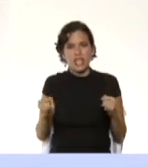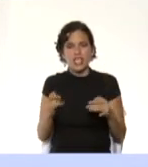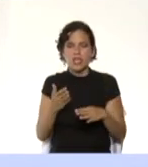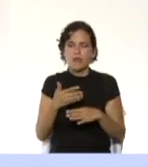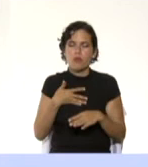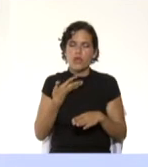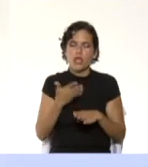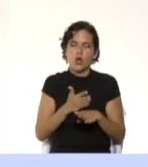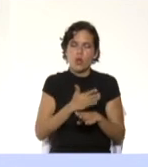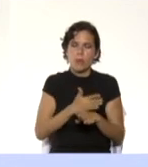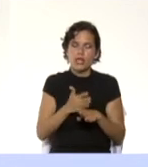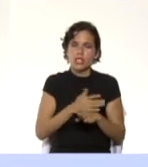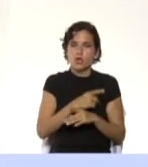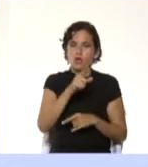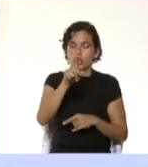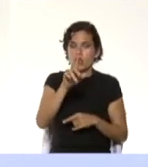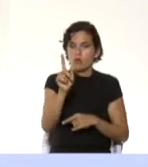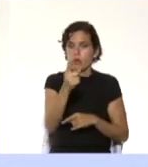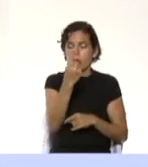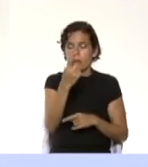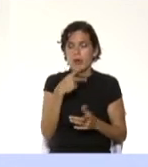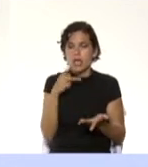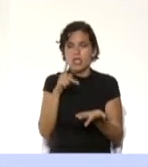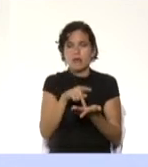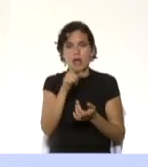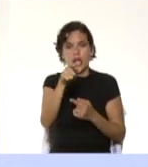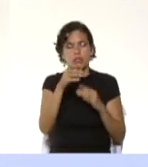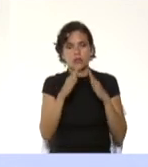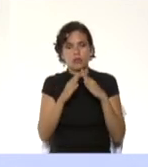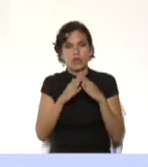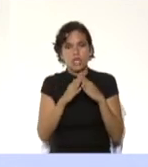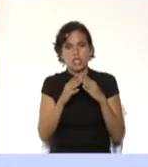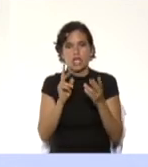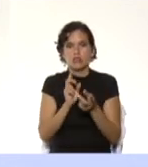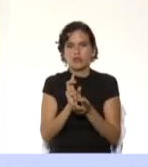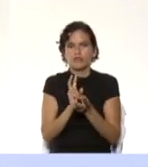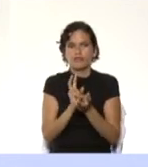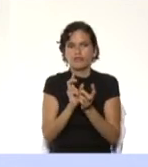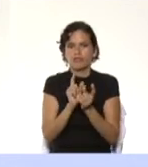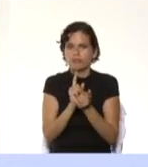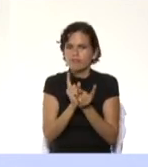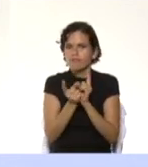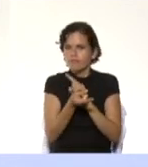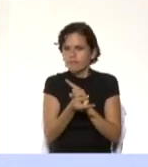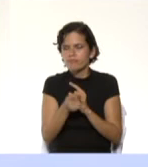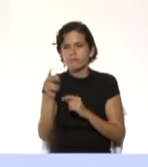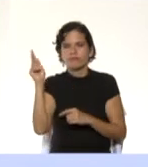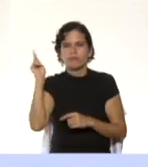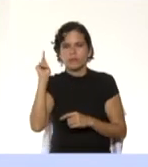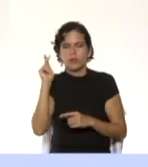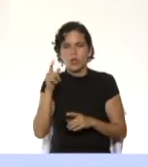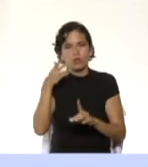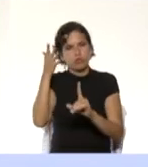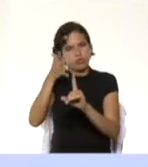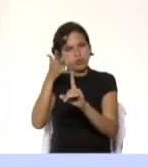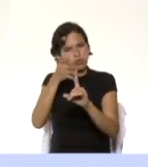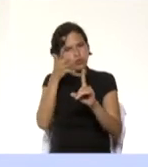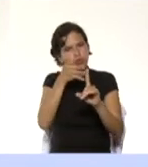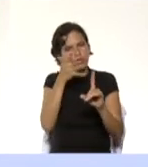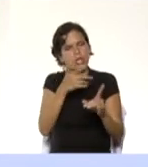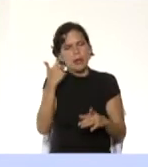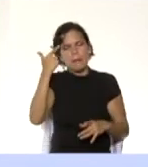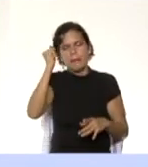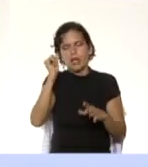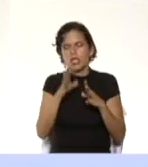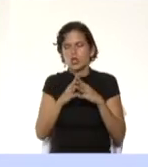con ustedes una vez más y llevar hasta sus hogares esas adaptaciones curriculares, recomendaciones y orientaciones